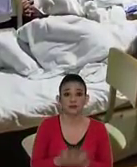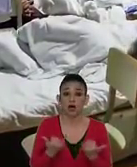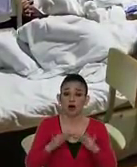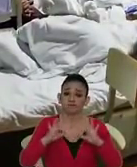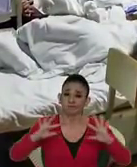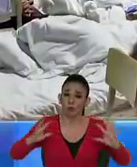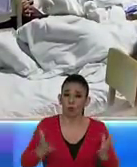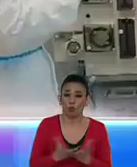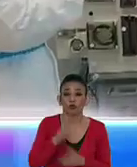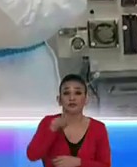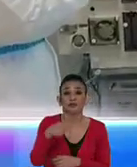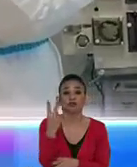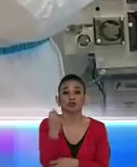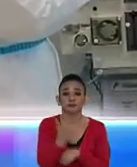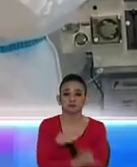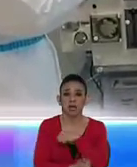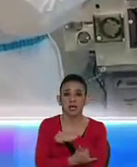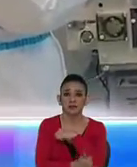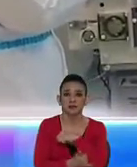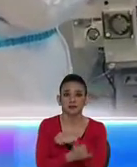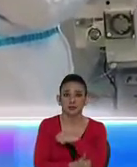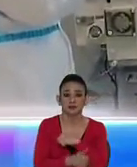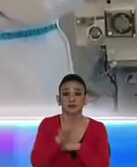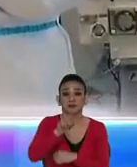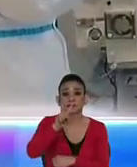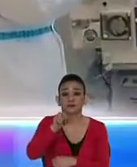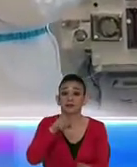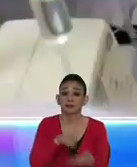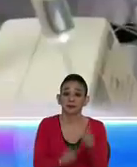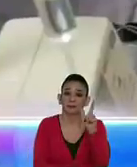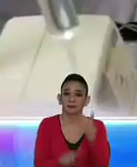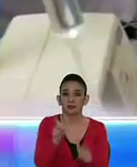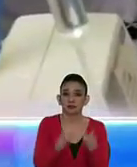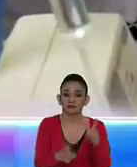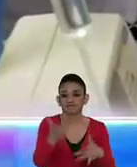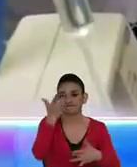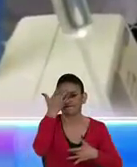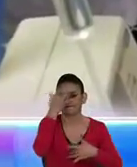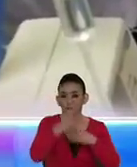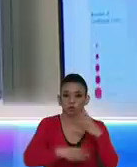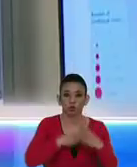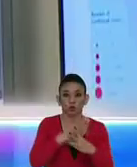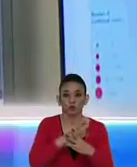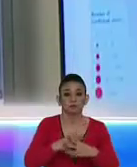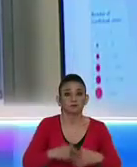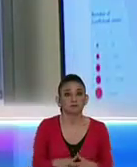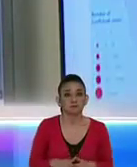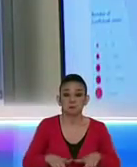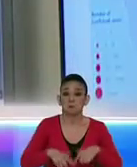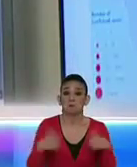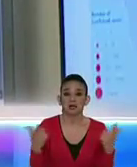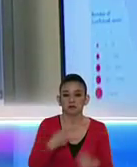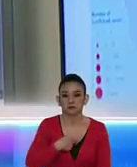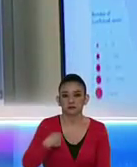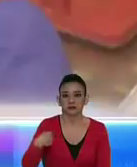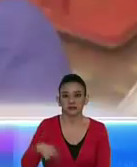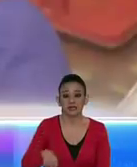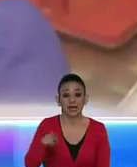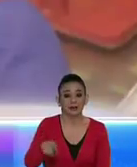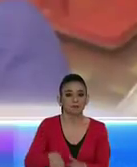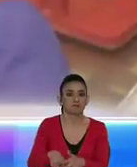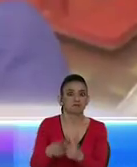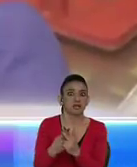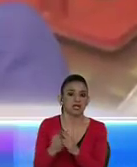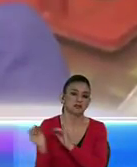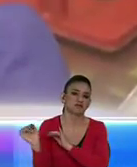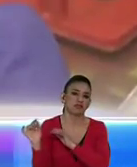112 países y acumula más de 120,000 personas infectadas en el mundo, la mayor parte en China, epicentro del brote que surgió